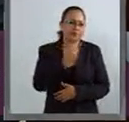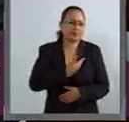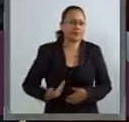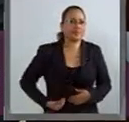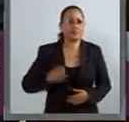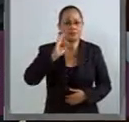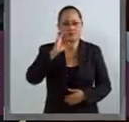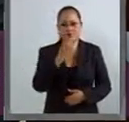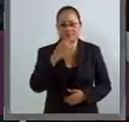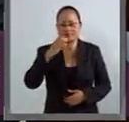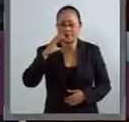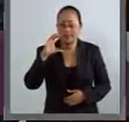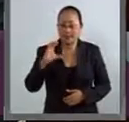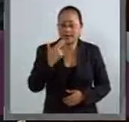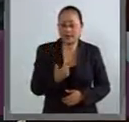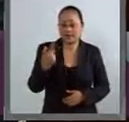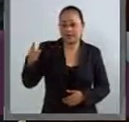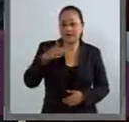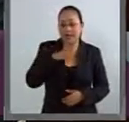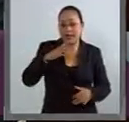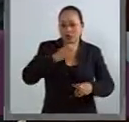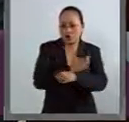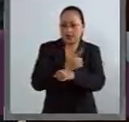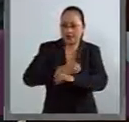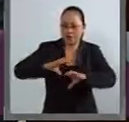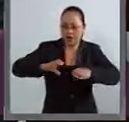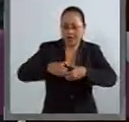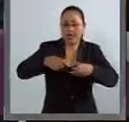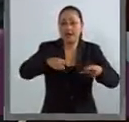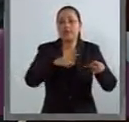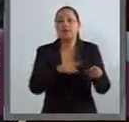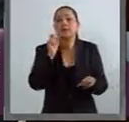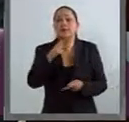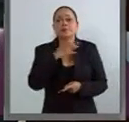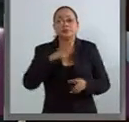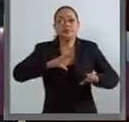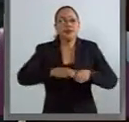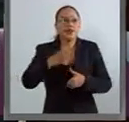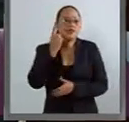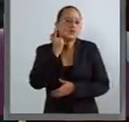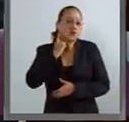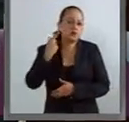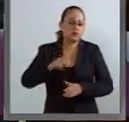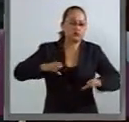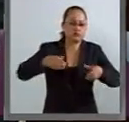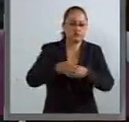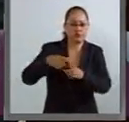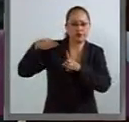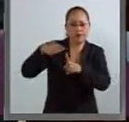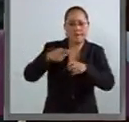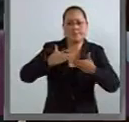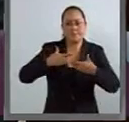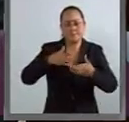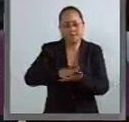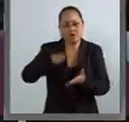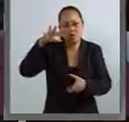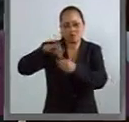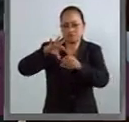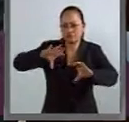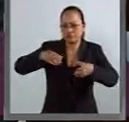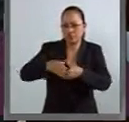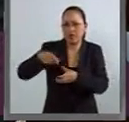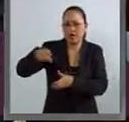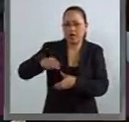Felipe Calderón Hinojosa, y dentro del ámbito legislativo ha sido diputada local por el principio de mayoría relativa en el